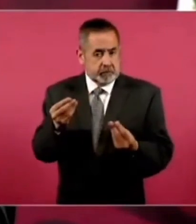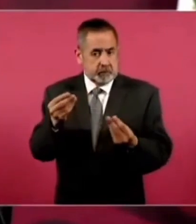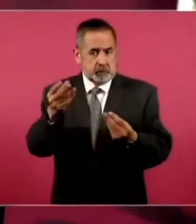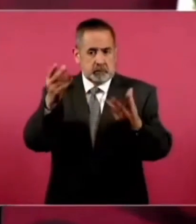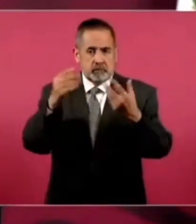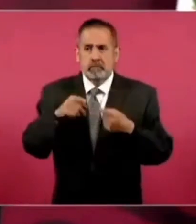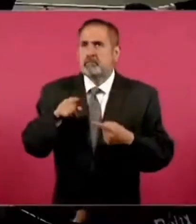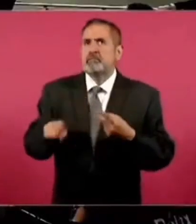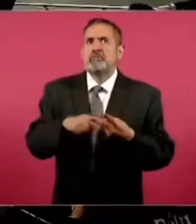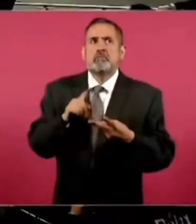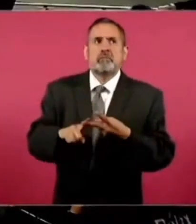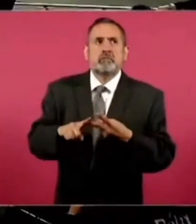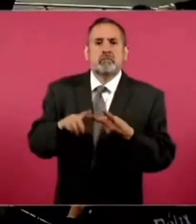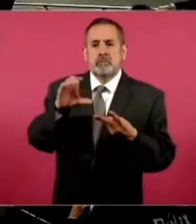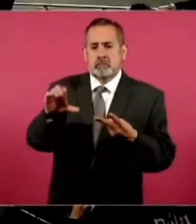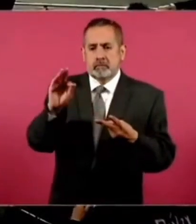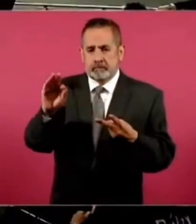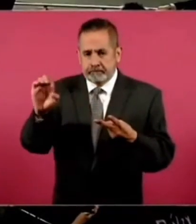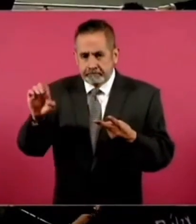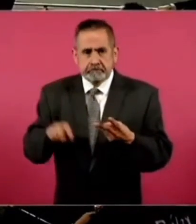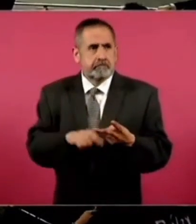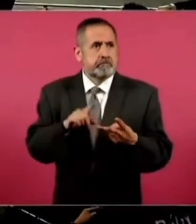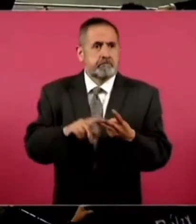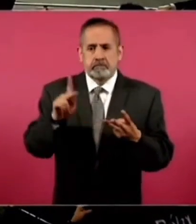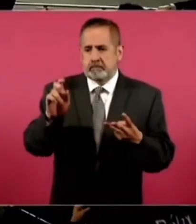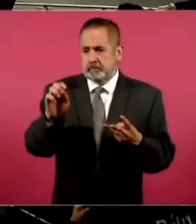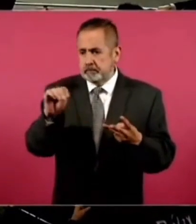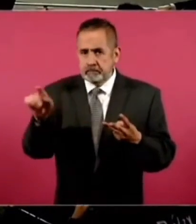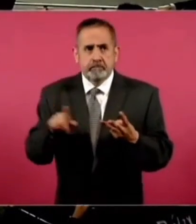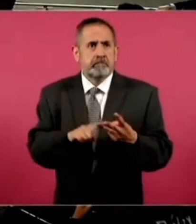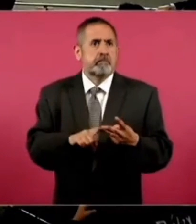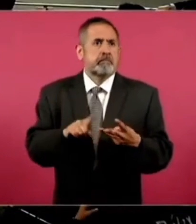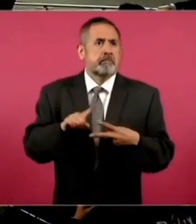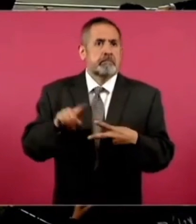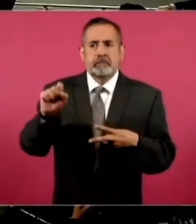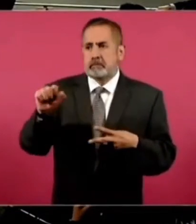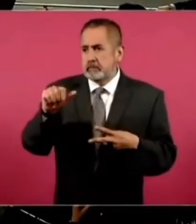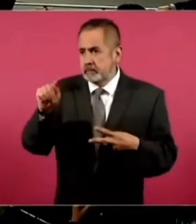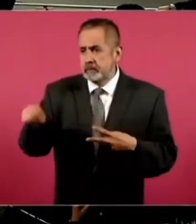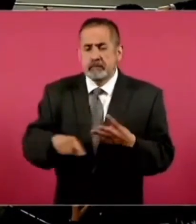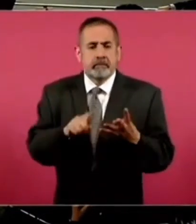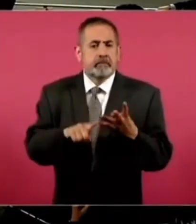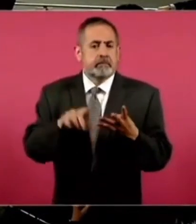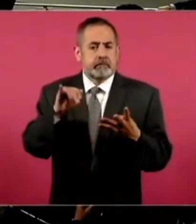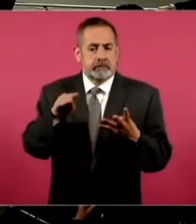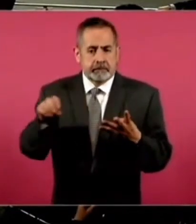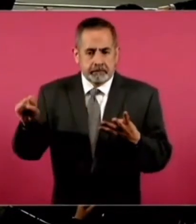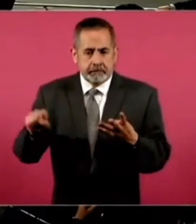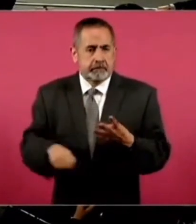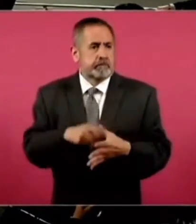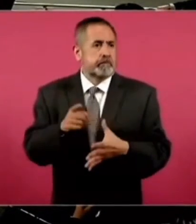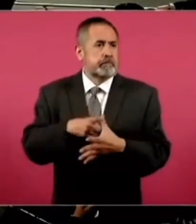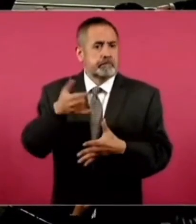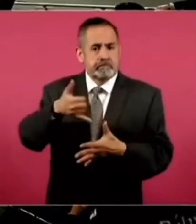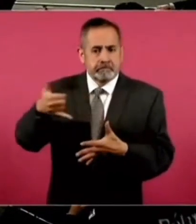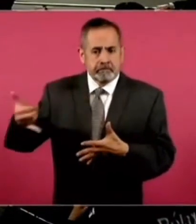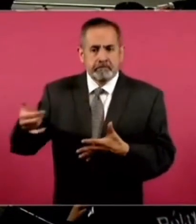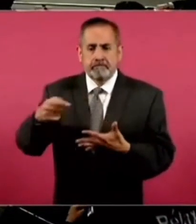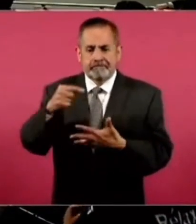a la Comisión Federal, a Pemex, al SAT, al Seguro Social, al